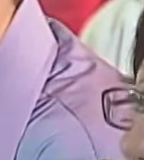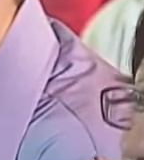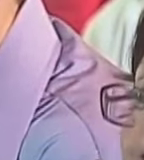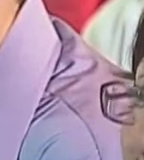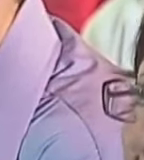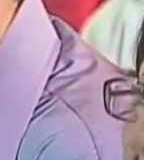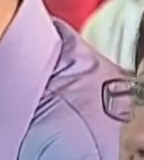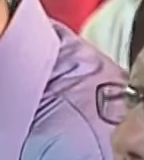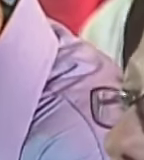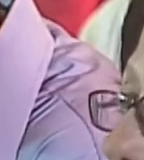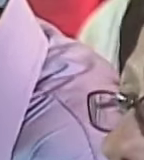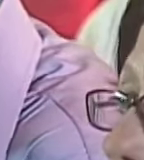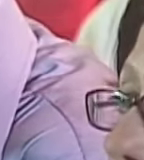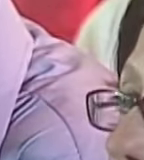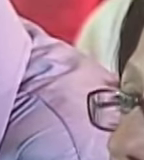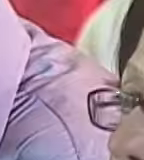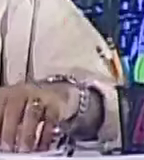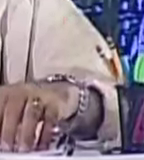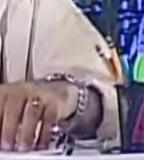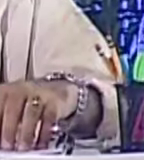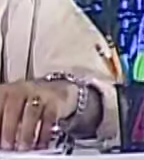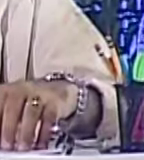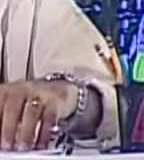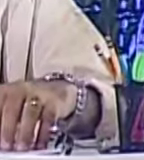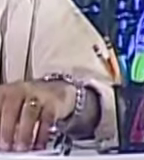ir a un nuevo proceso de formación